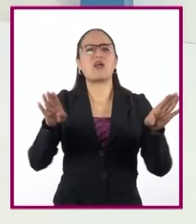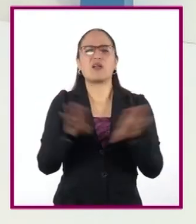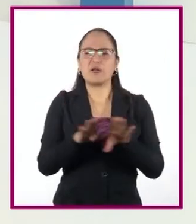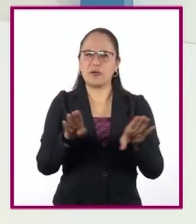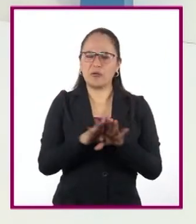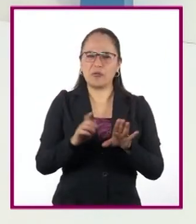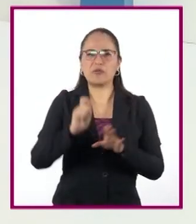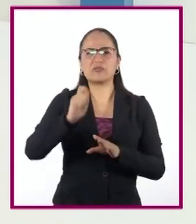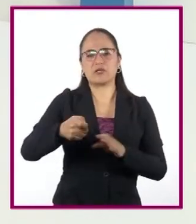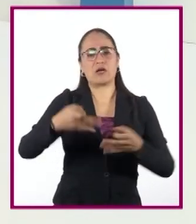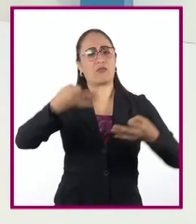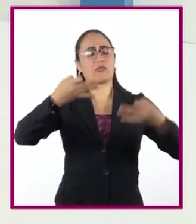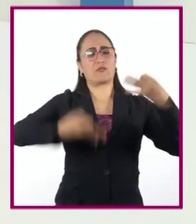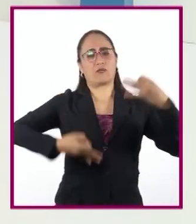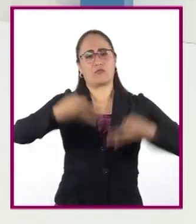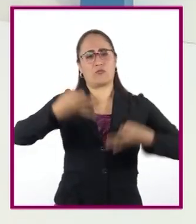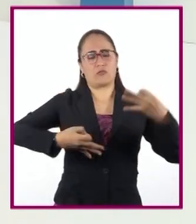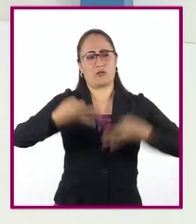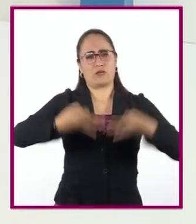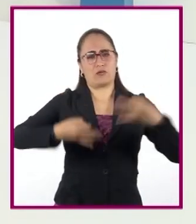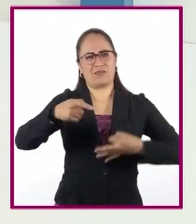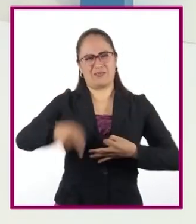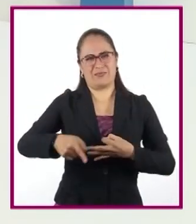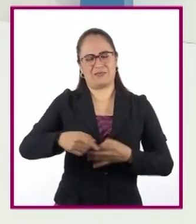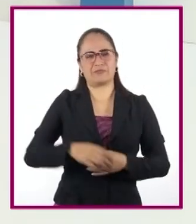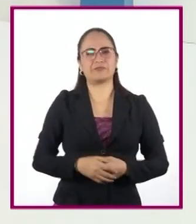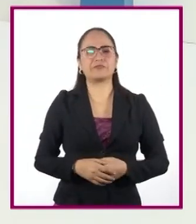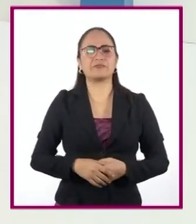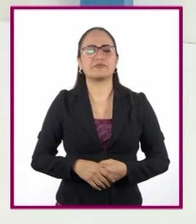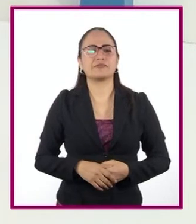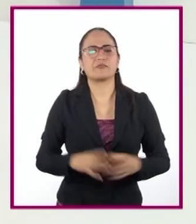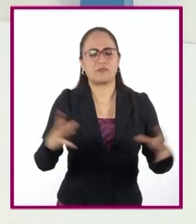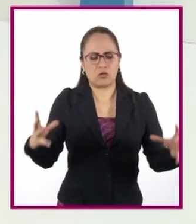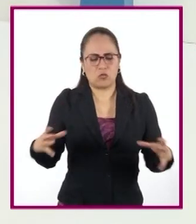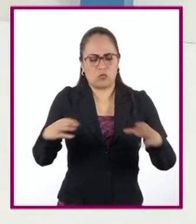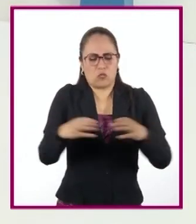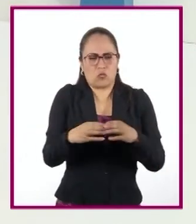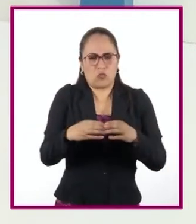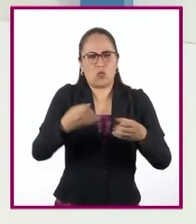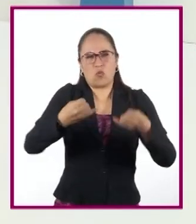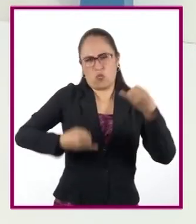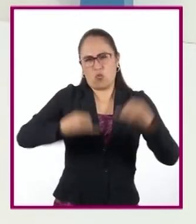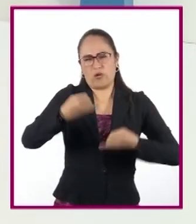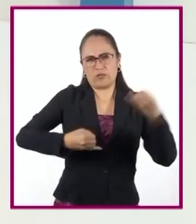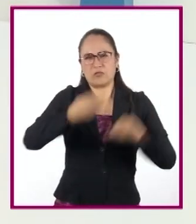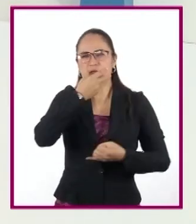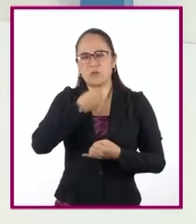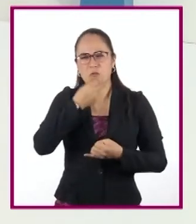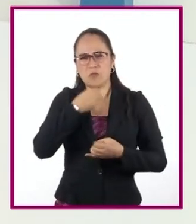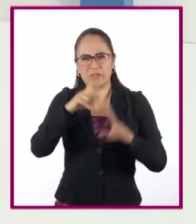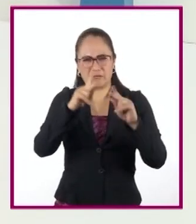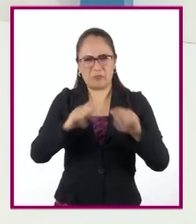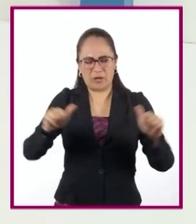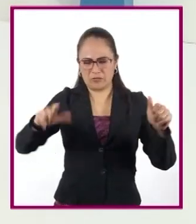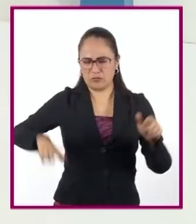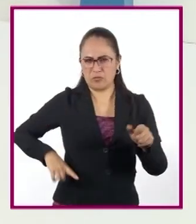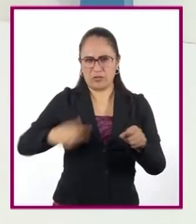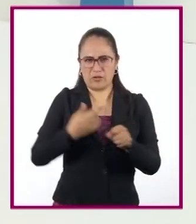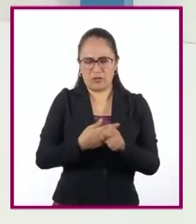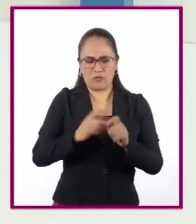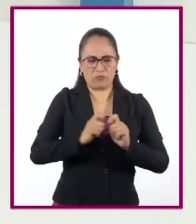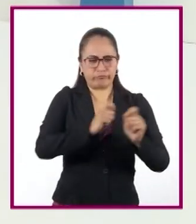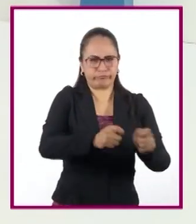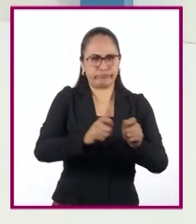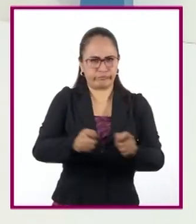el tribunal del condado, que estaba formado por jueces de paz que nombraba el gobernador.